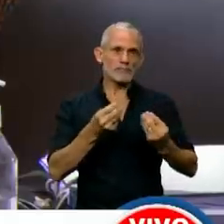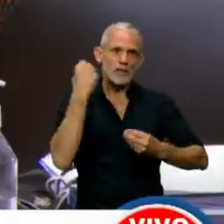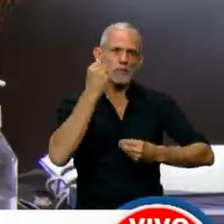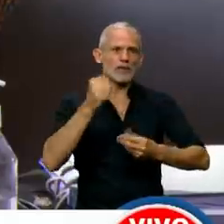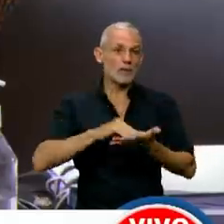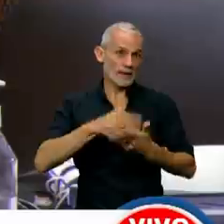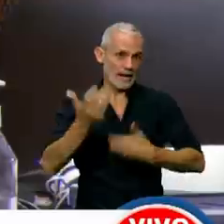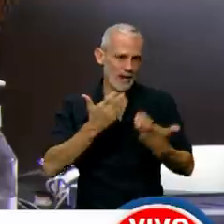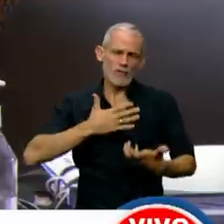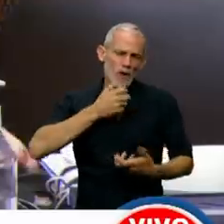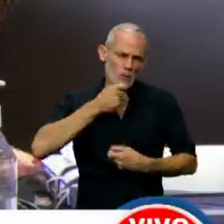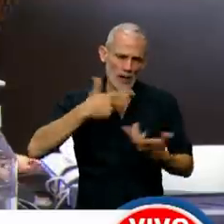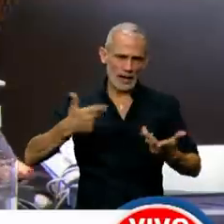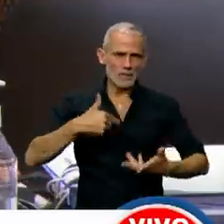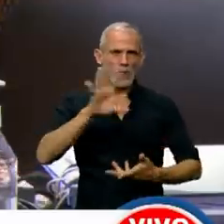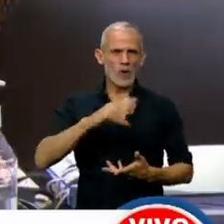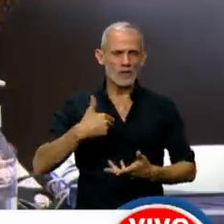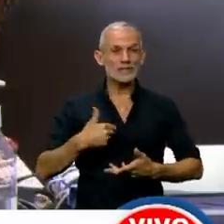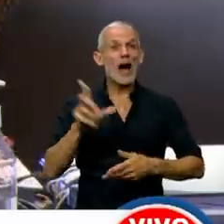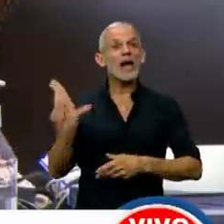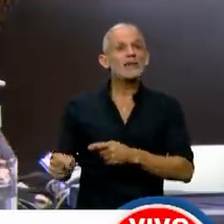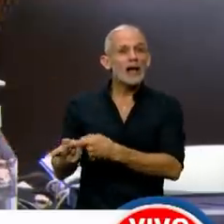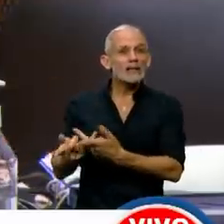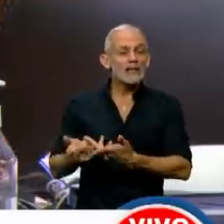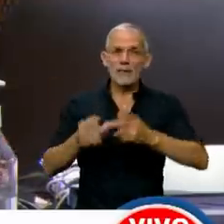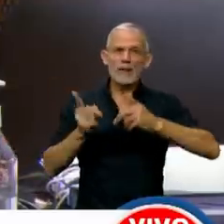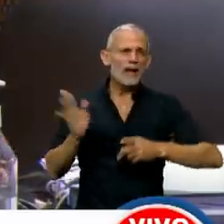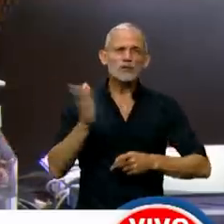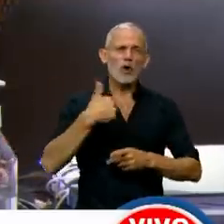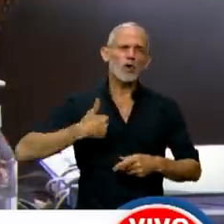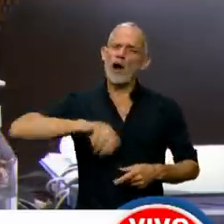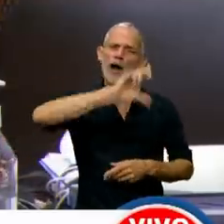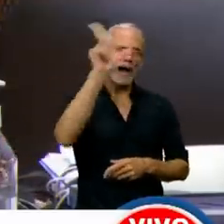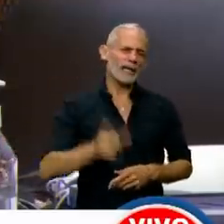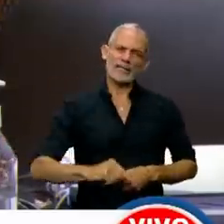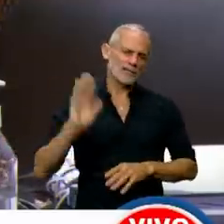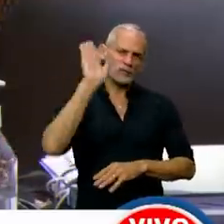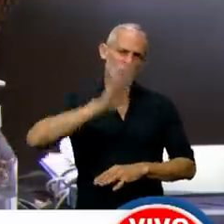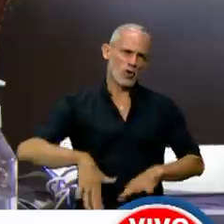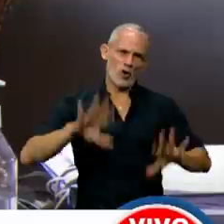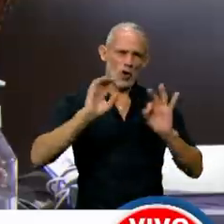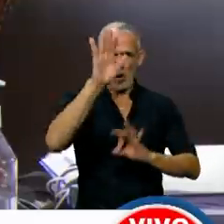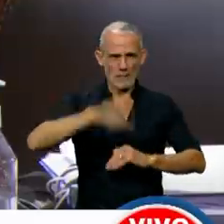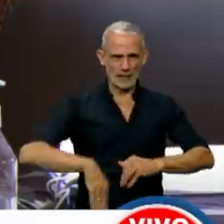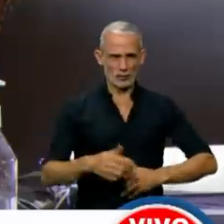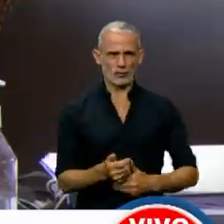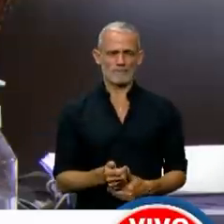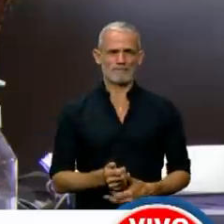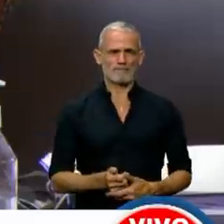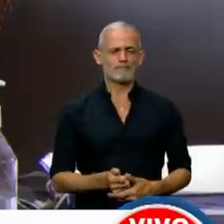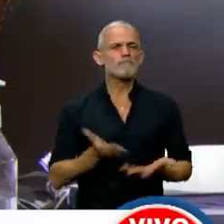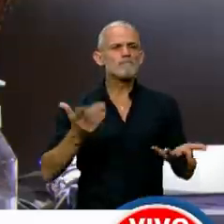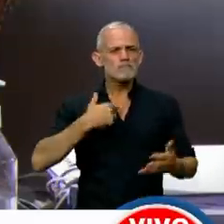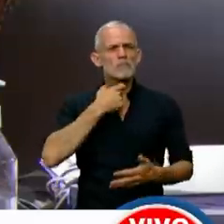para tierra del fuego para la antártida y para todo el territorio argentino quiero